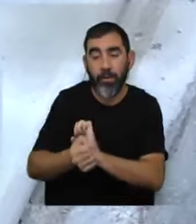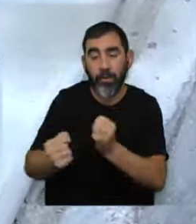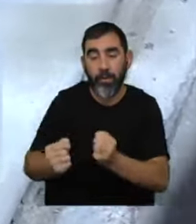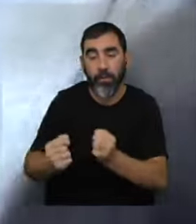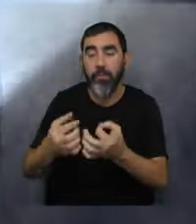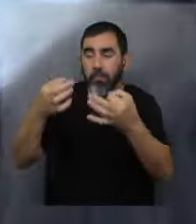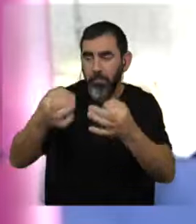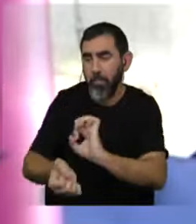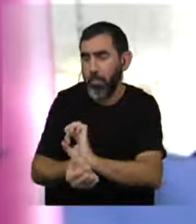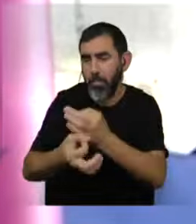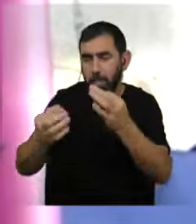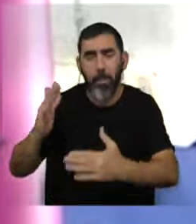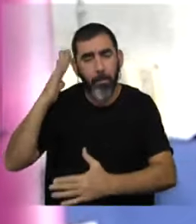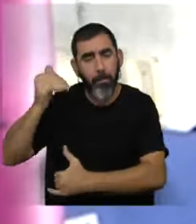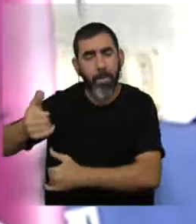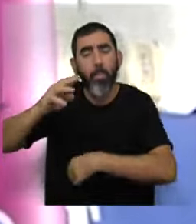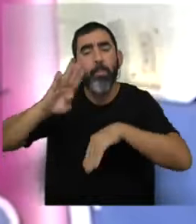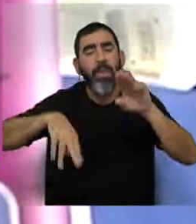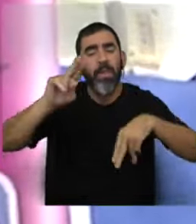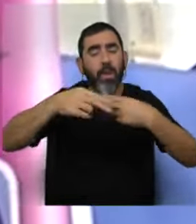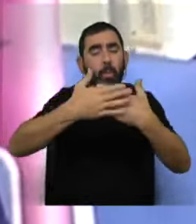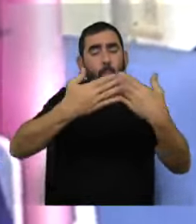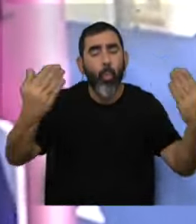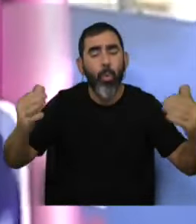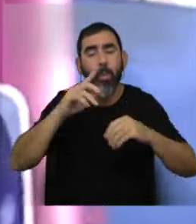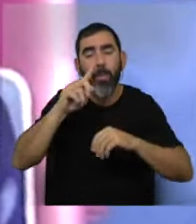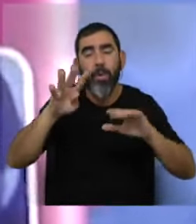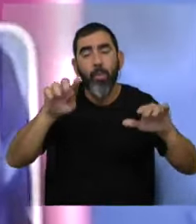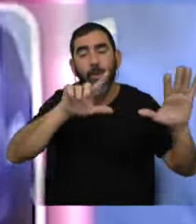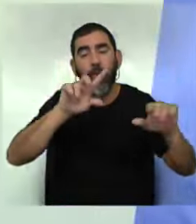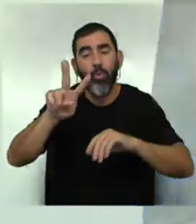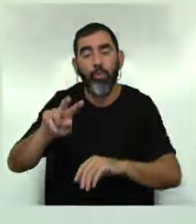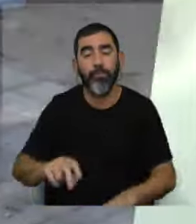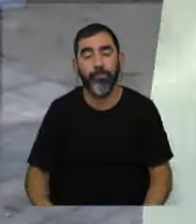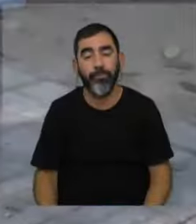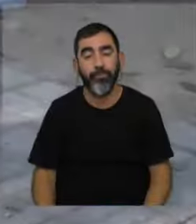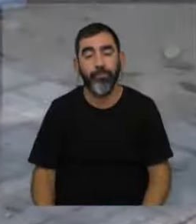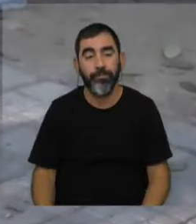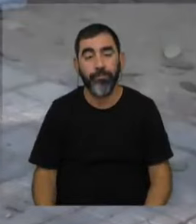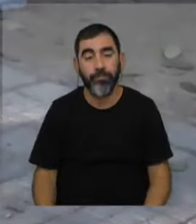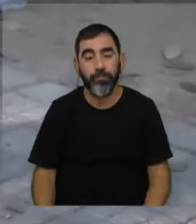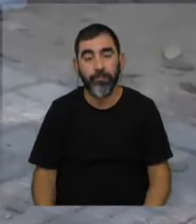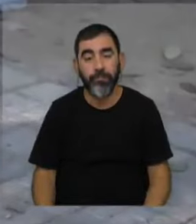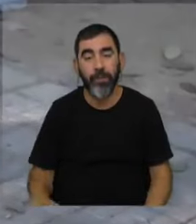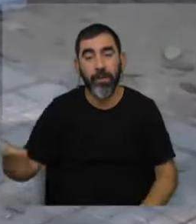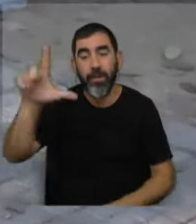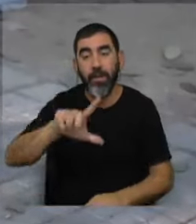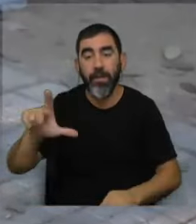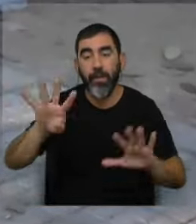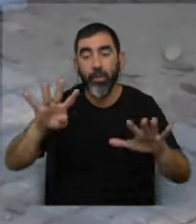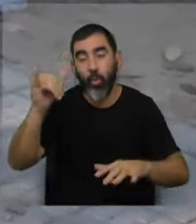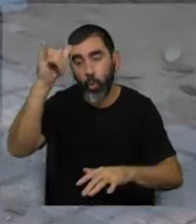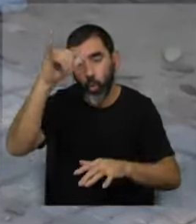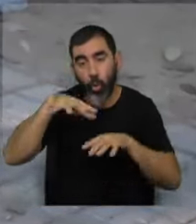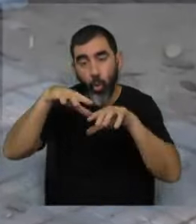estuvo bien detenida por los militares cuando pintaba un muro en 1972 el Liceo 9 de Colón fue ocupado